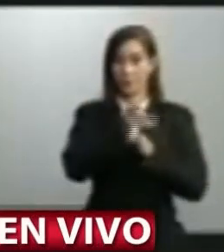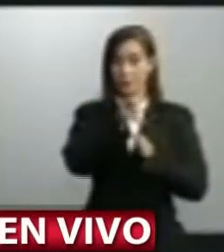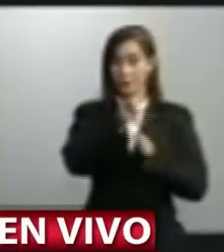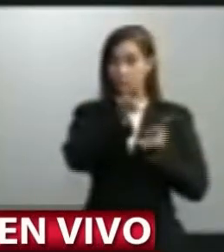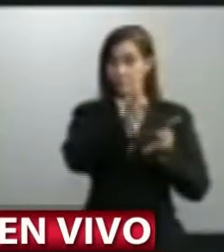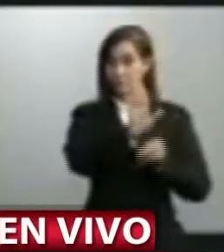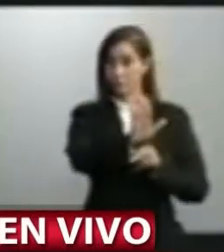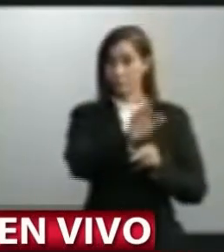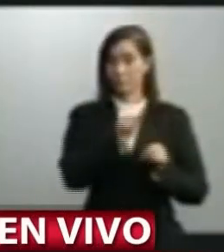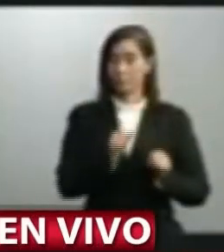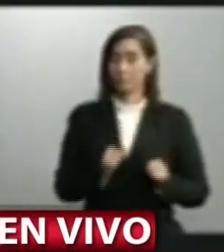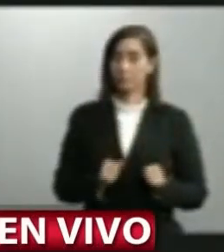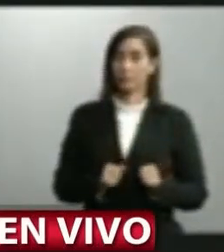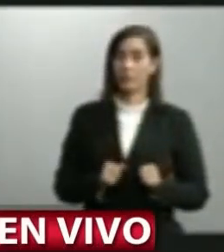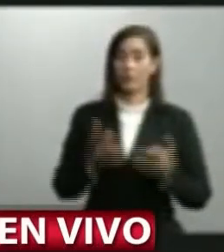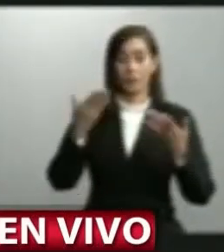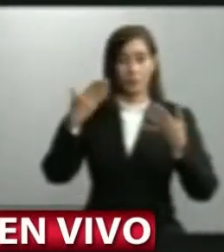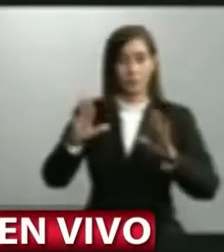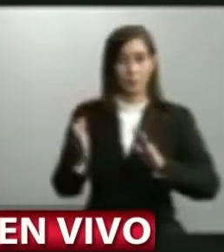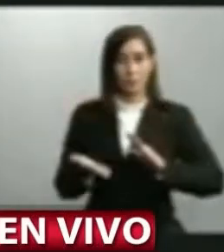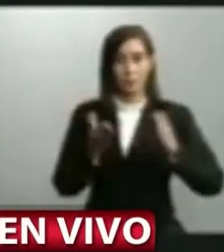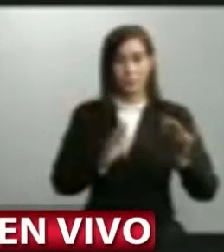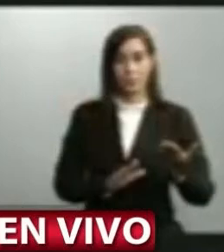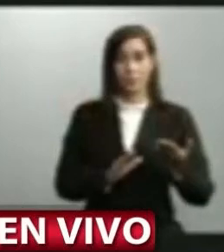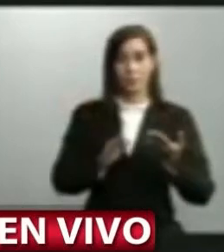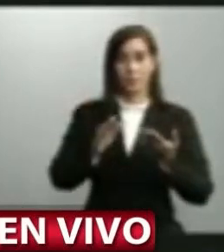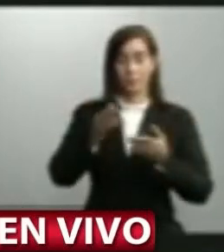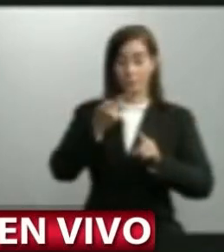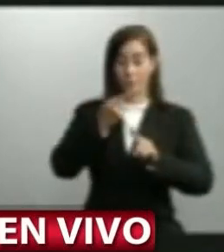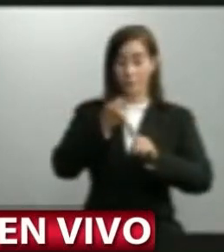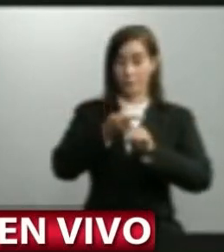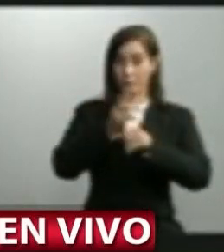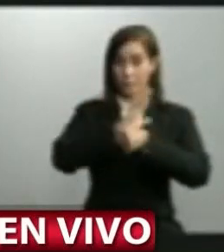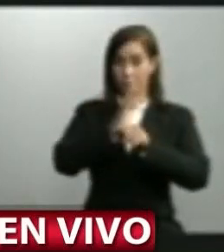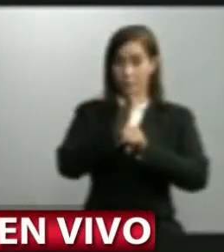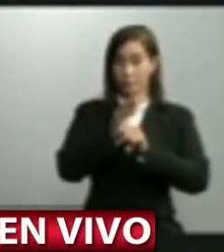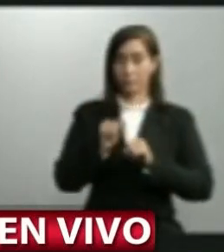personas que han fallecido por